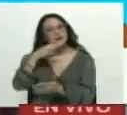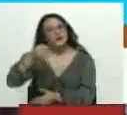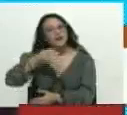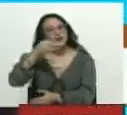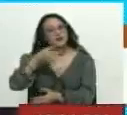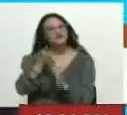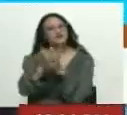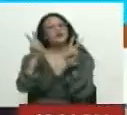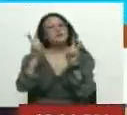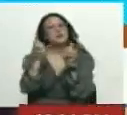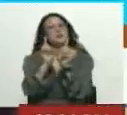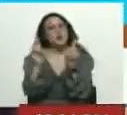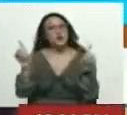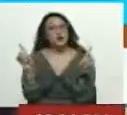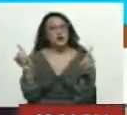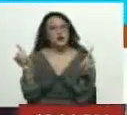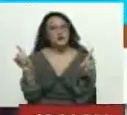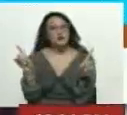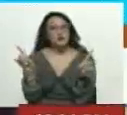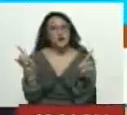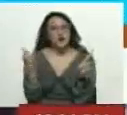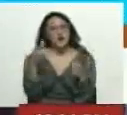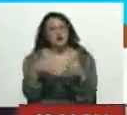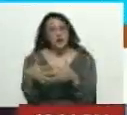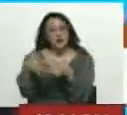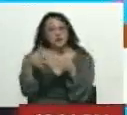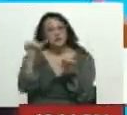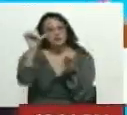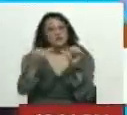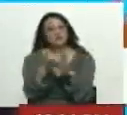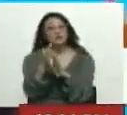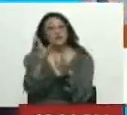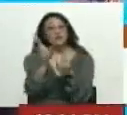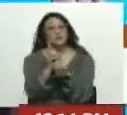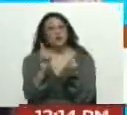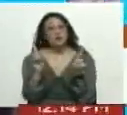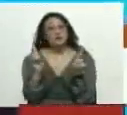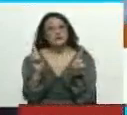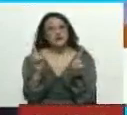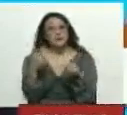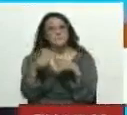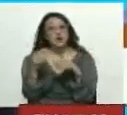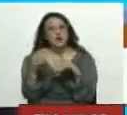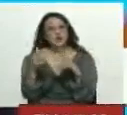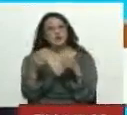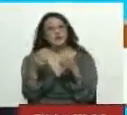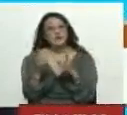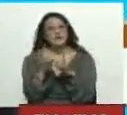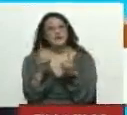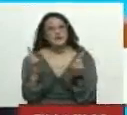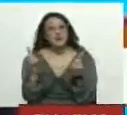en los Estados Unidos se habla de democracia pero la democracia es una democracia burguesa que